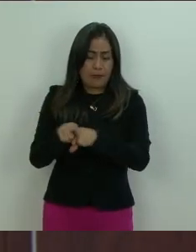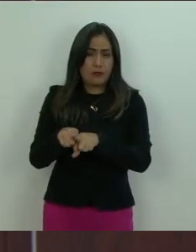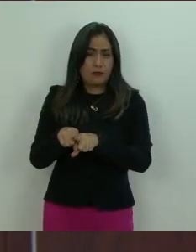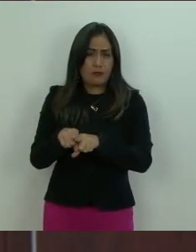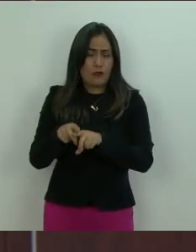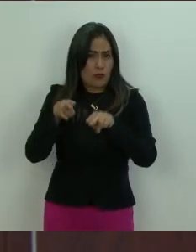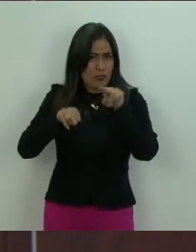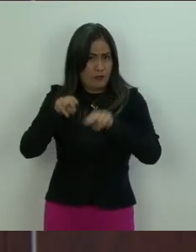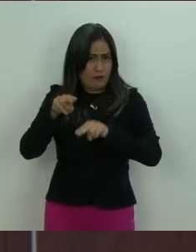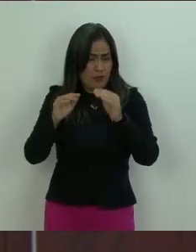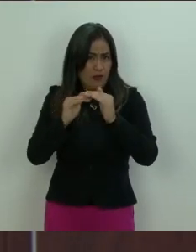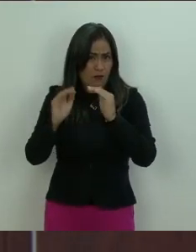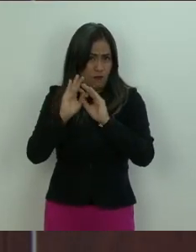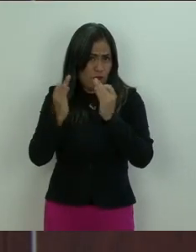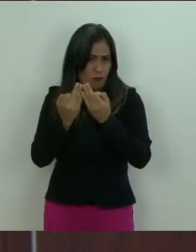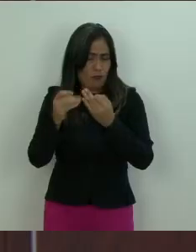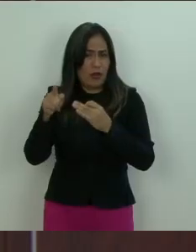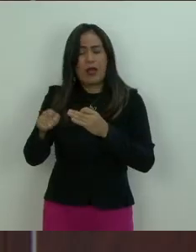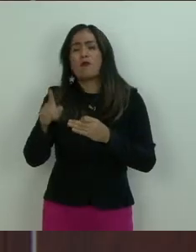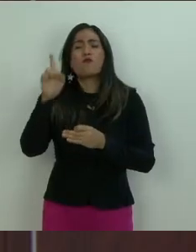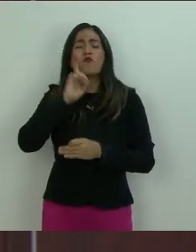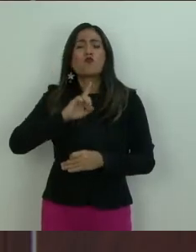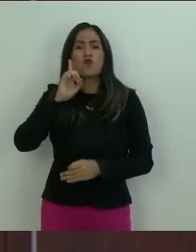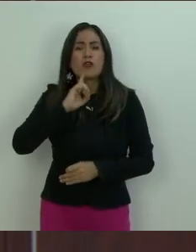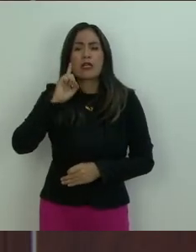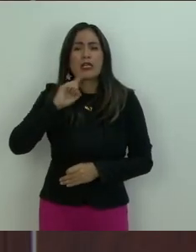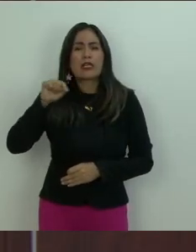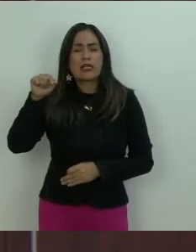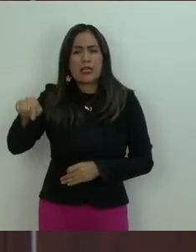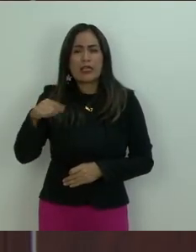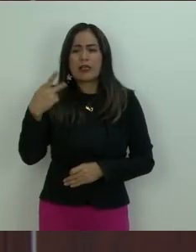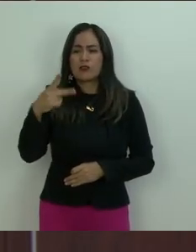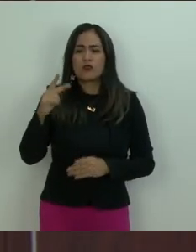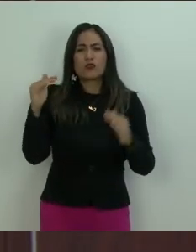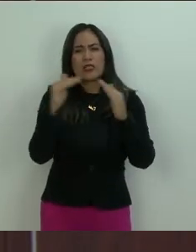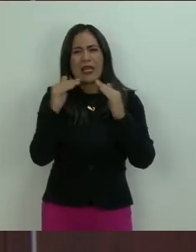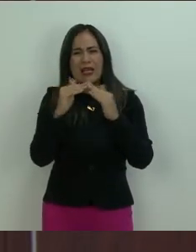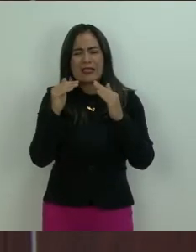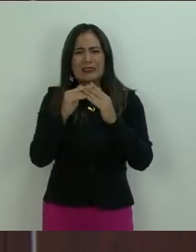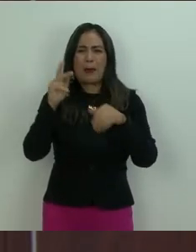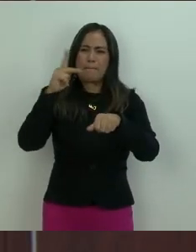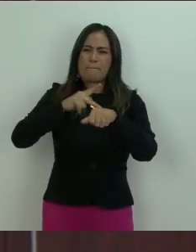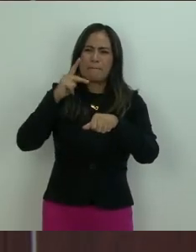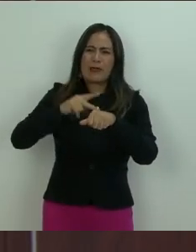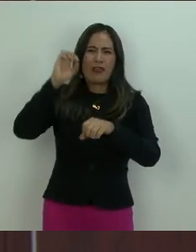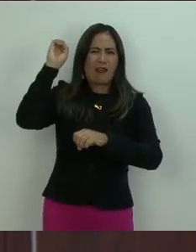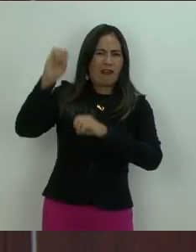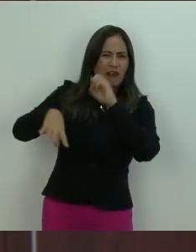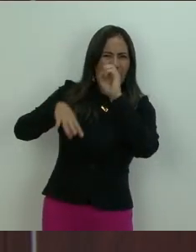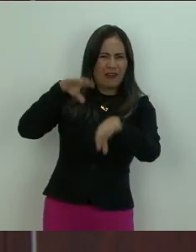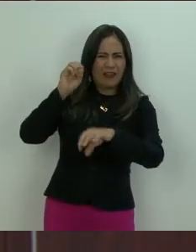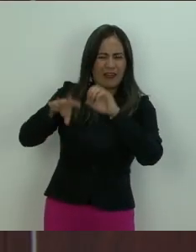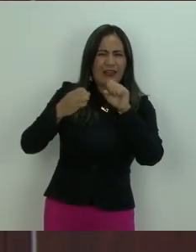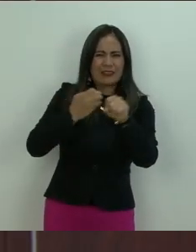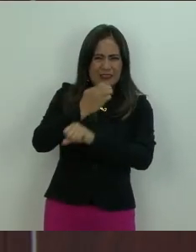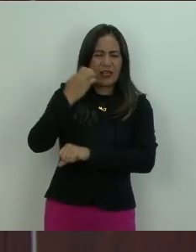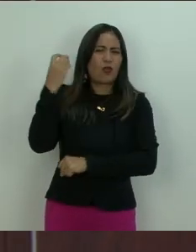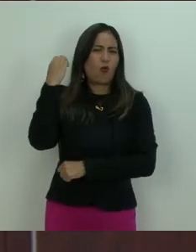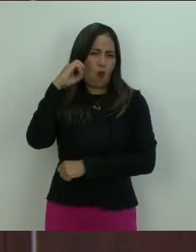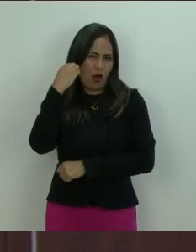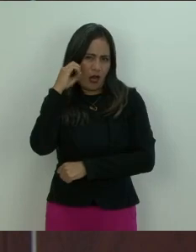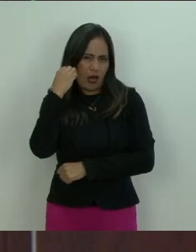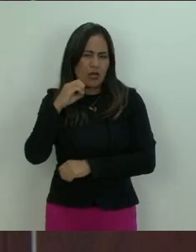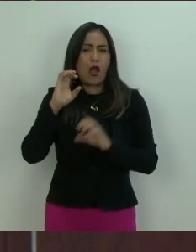política que han recibido mujeres a las que apedrean sus casas en Oaxaca o que les hacen amenazas